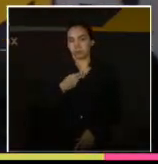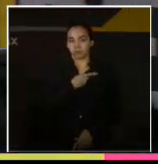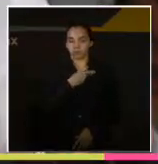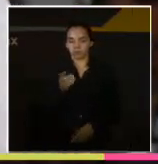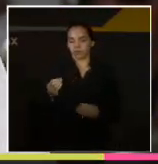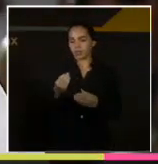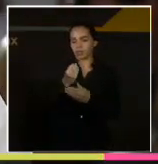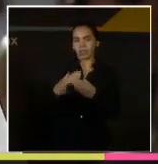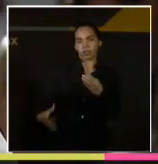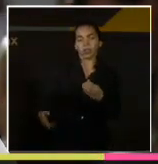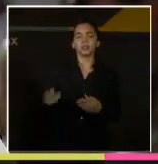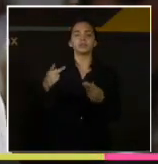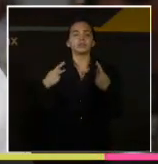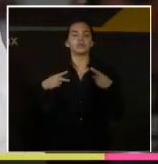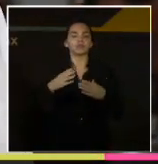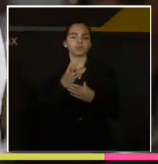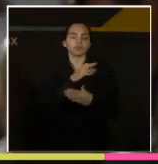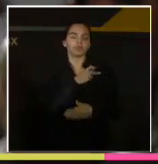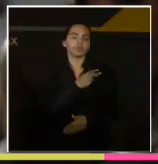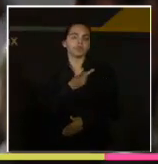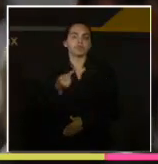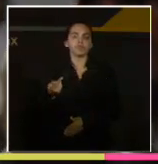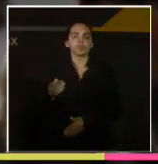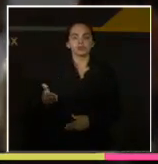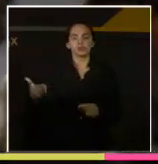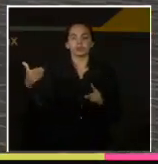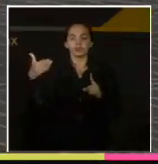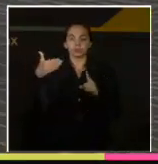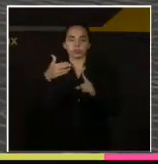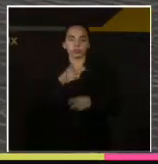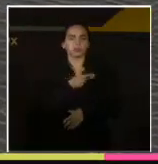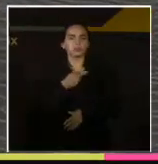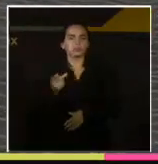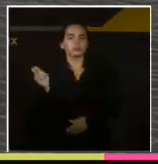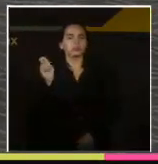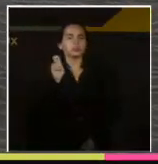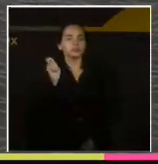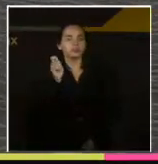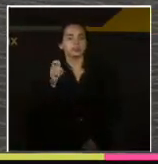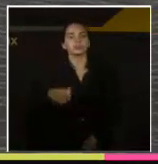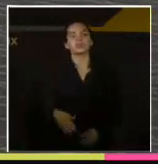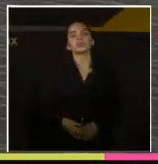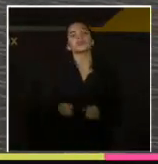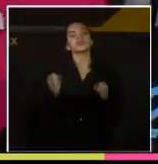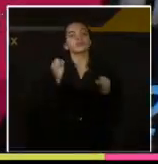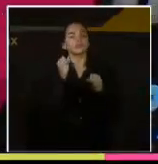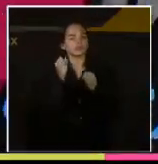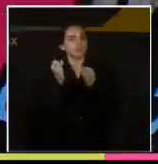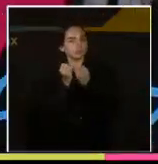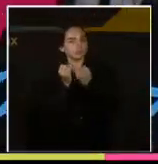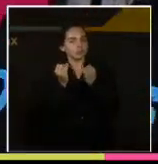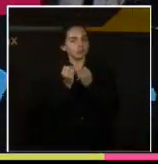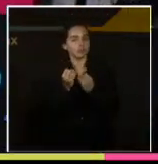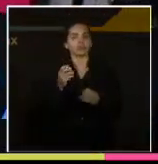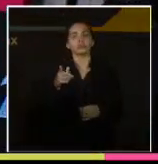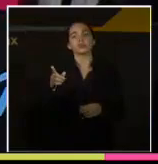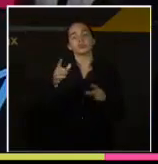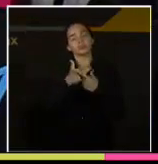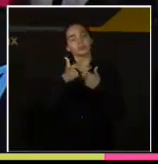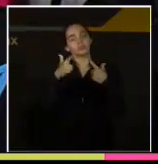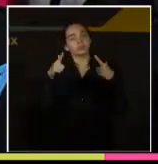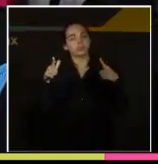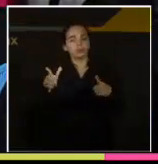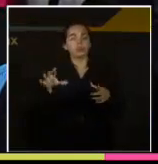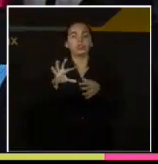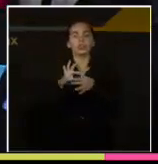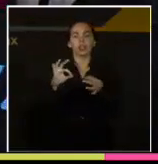a la gente de la pobreza. Hay una definición de pobreza, hay una institución autónoma de expertos que nos